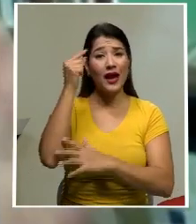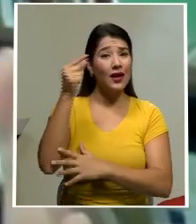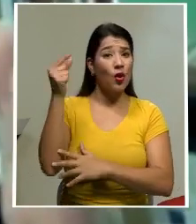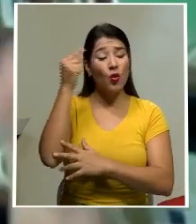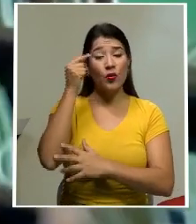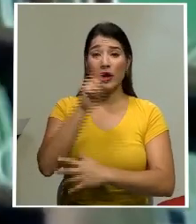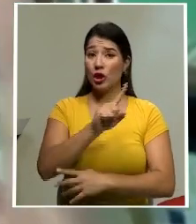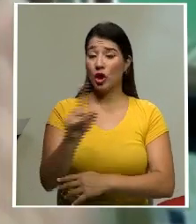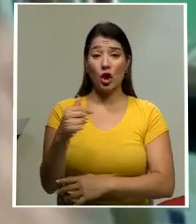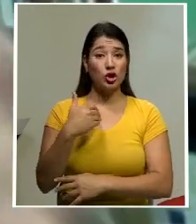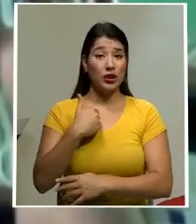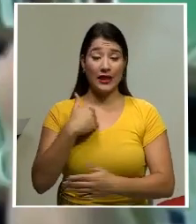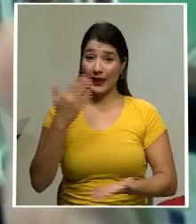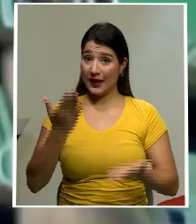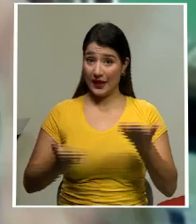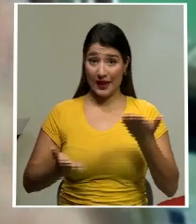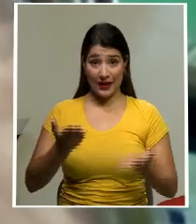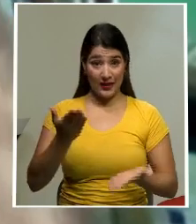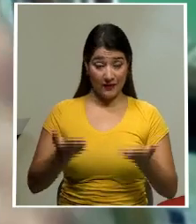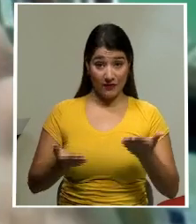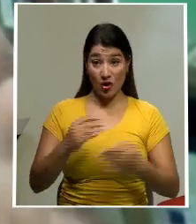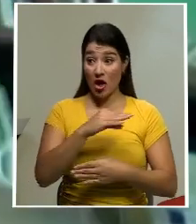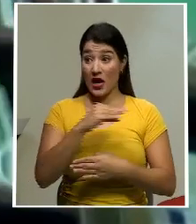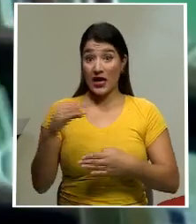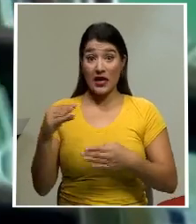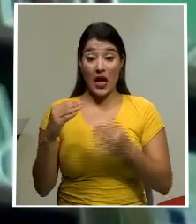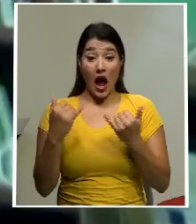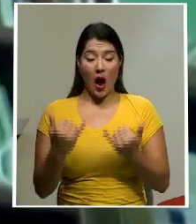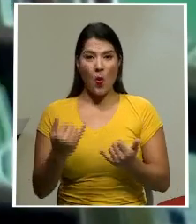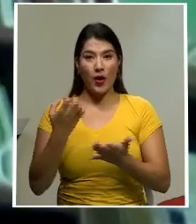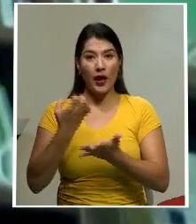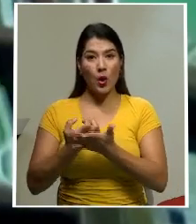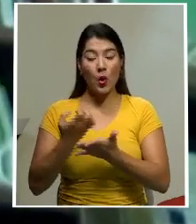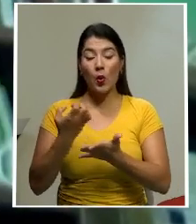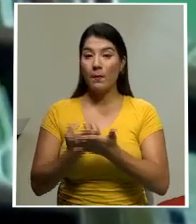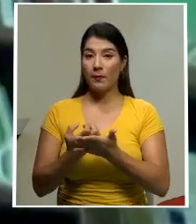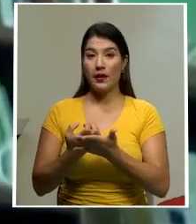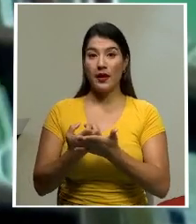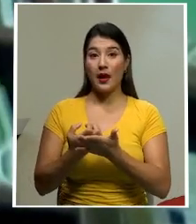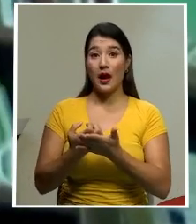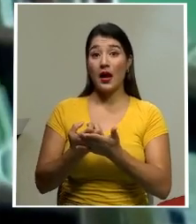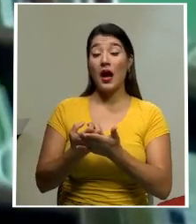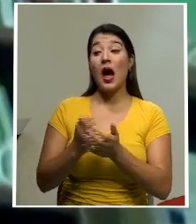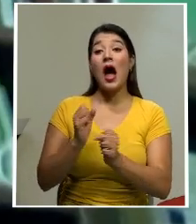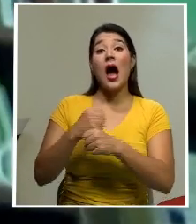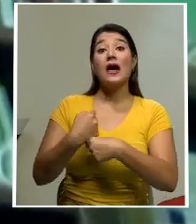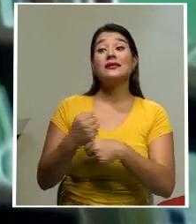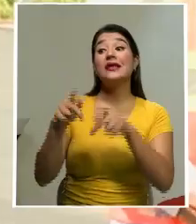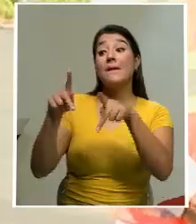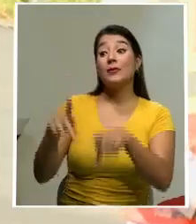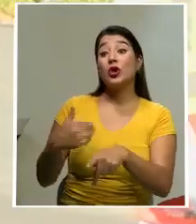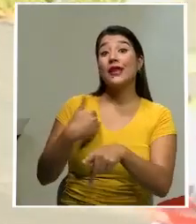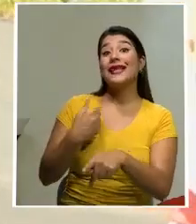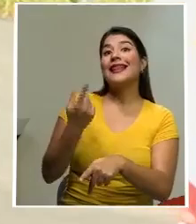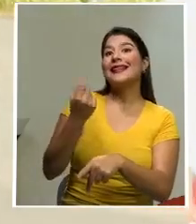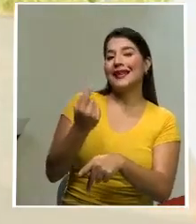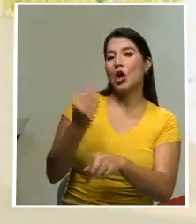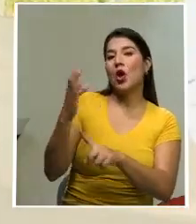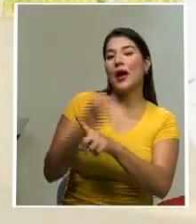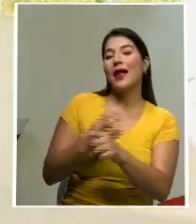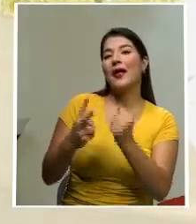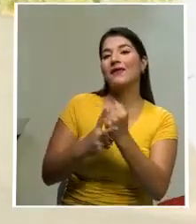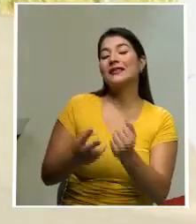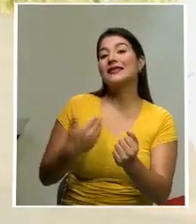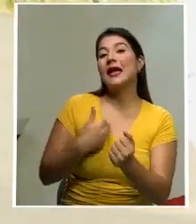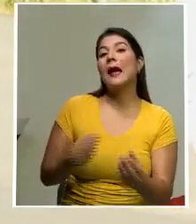que evidentemente el modelo económico en estos momentos lleva a la concentración de la riqueza y el ingreso. Esta es una de las